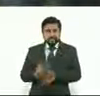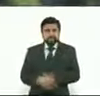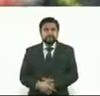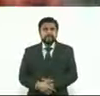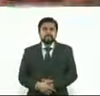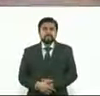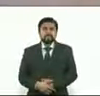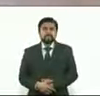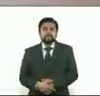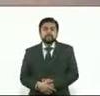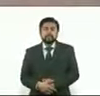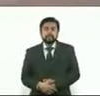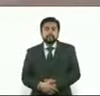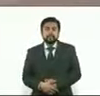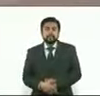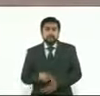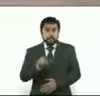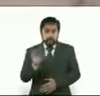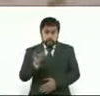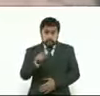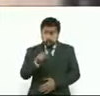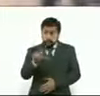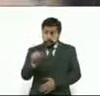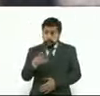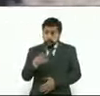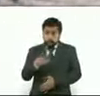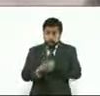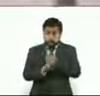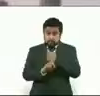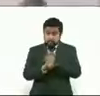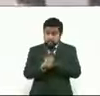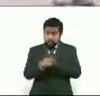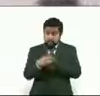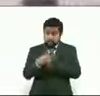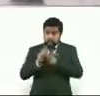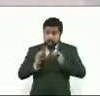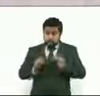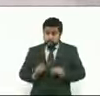Esto lo podría pagar más adelante, Benjamín, el esfuerzo